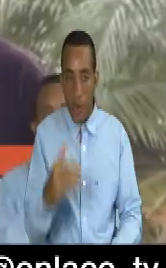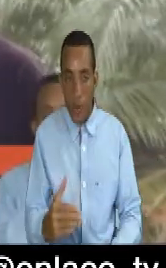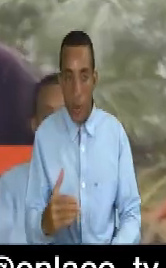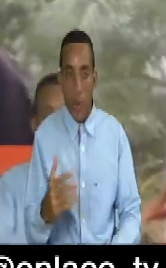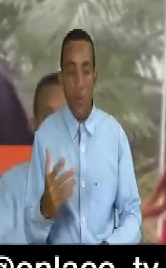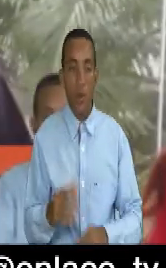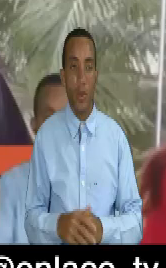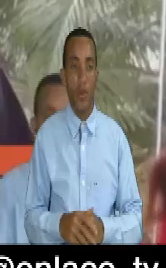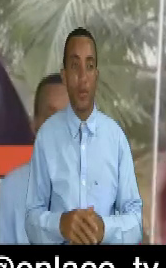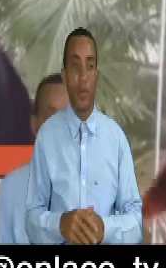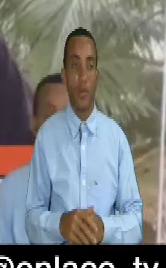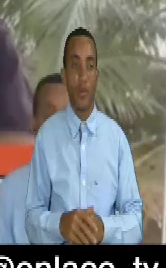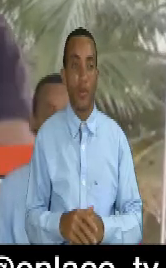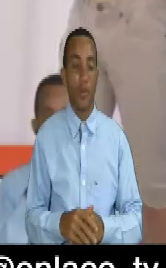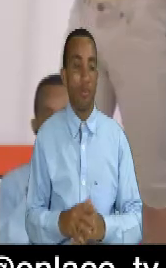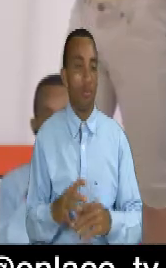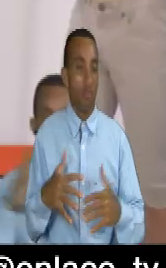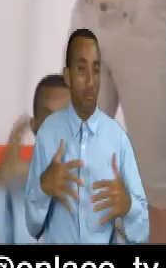obra